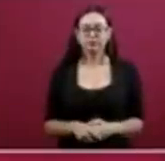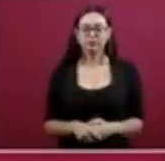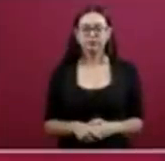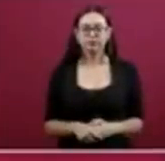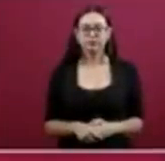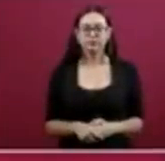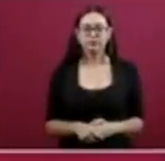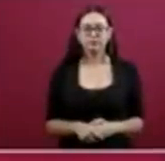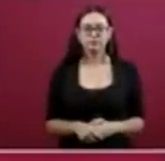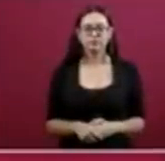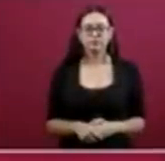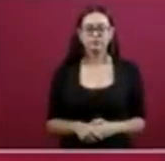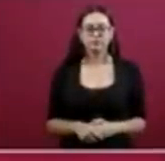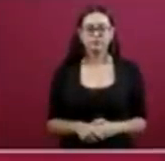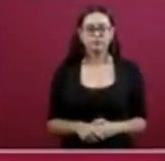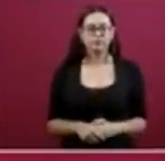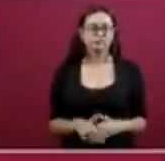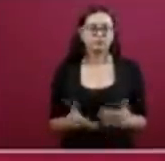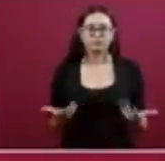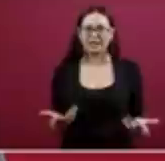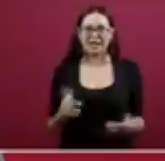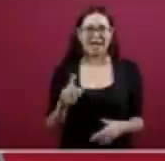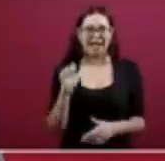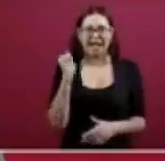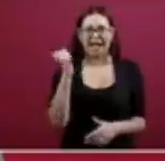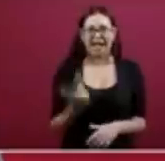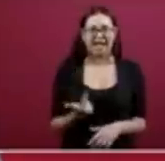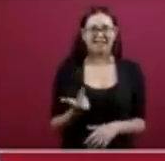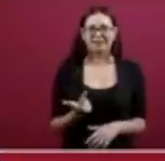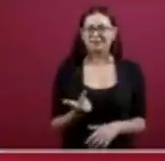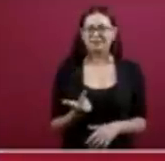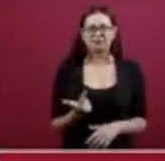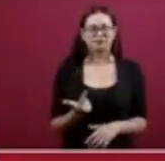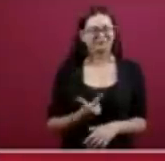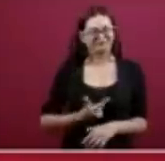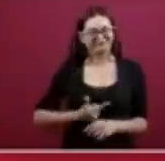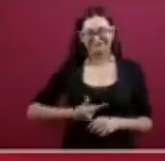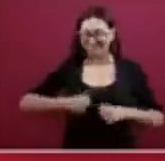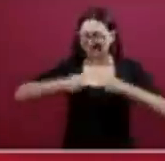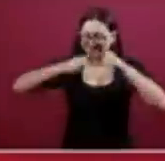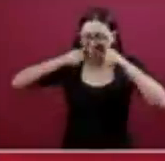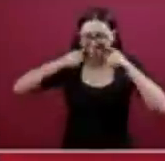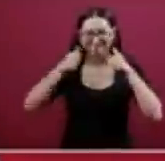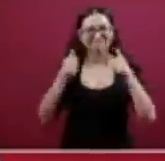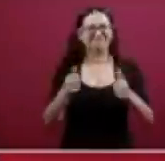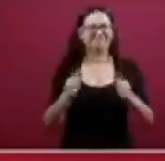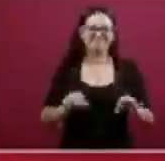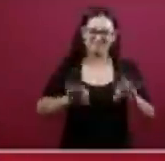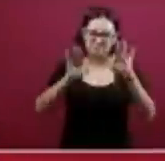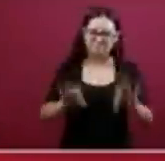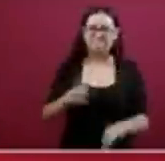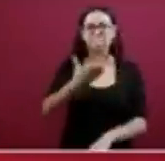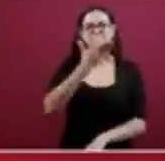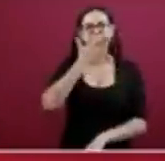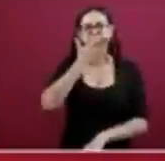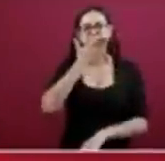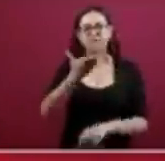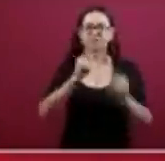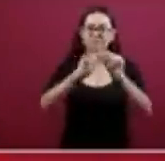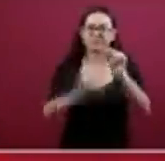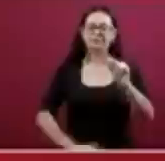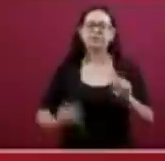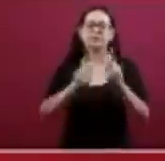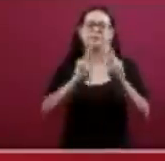Es algo que tenemos que atender bien para que haya paz y